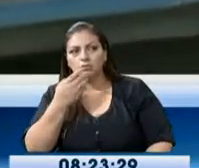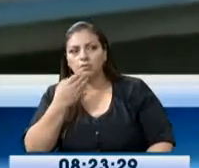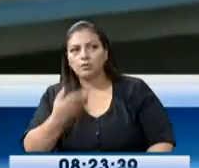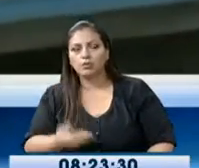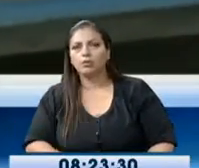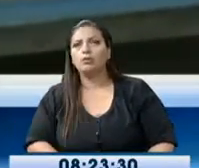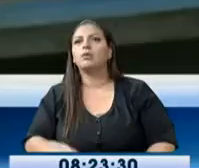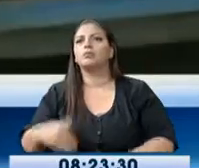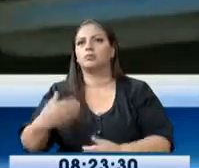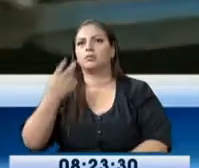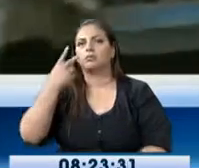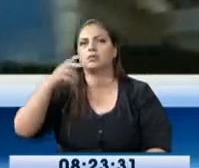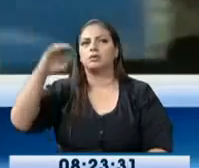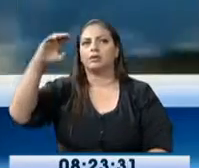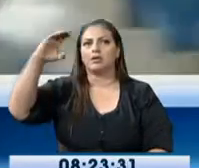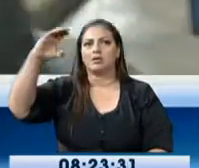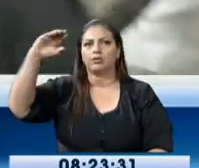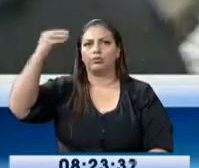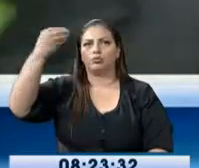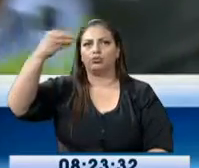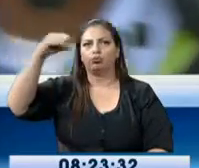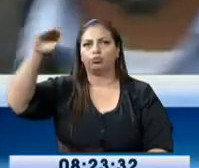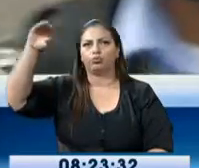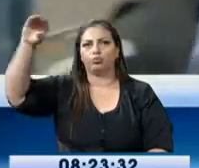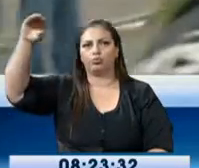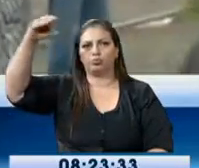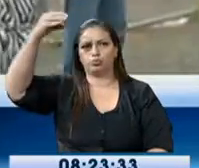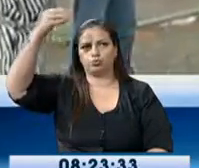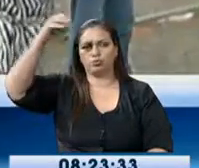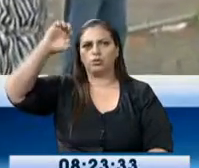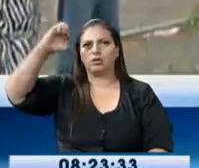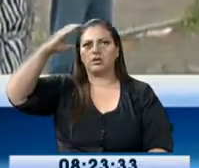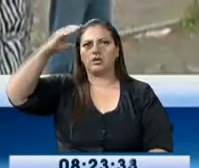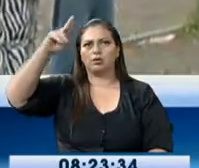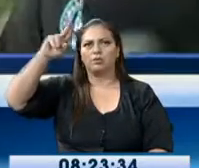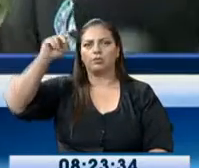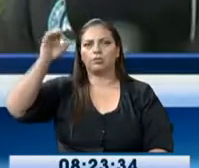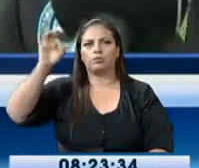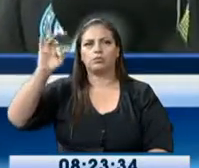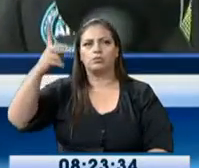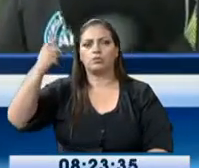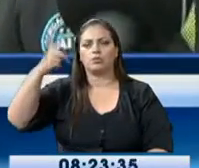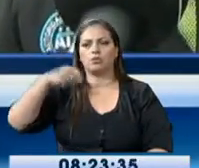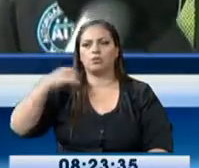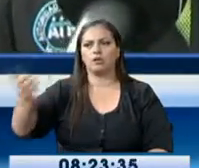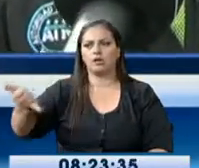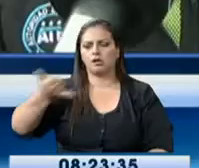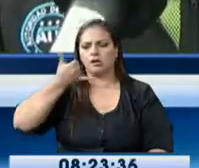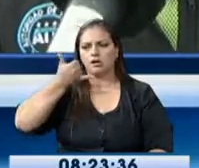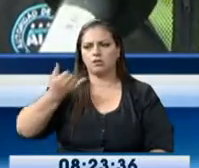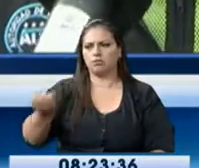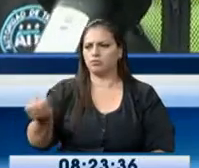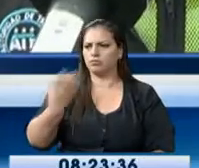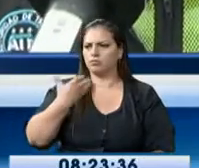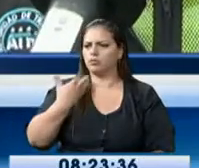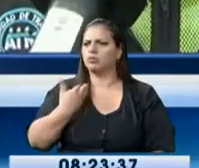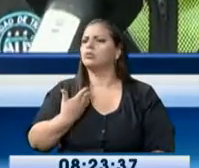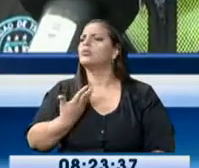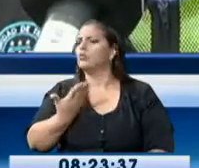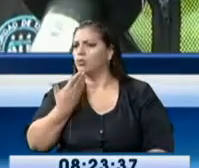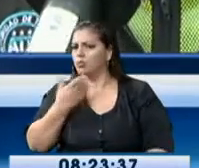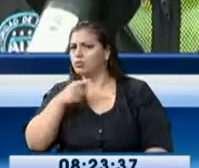de la EQ911, la cual ellos procedieron a llamarme y yo al minuto, al instante, procedí a llegar a lo que es al